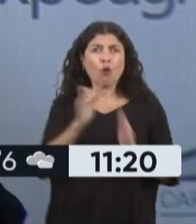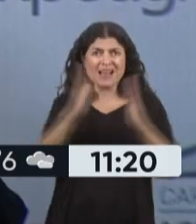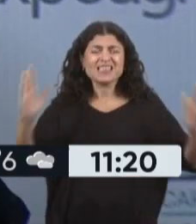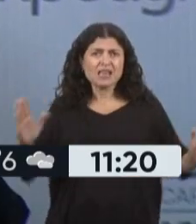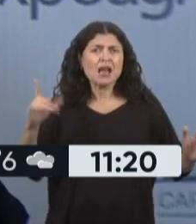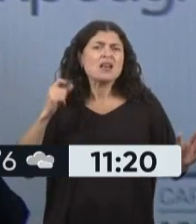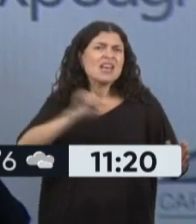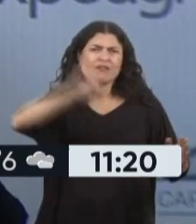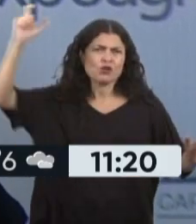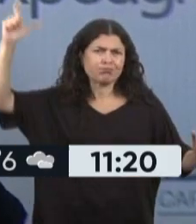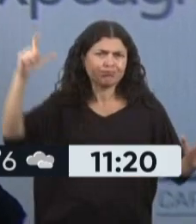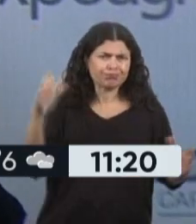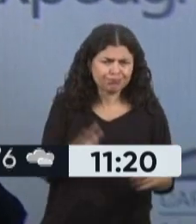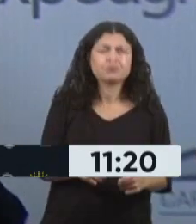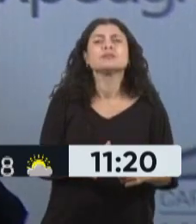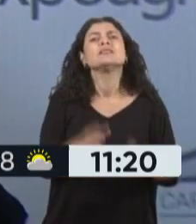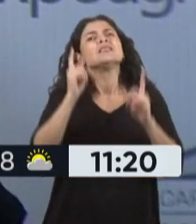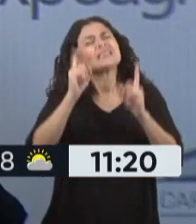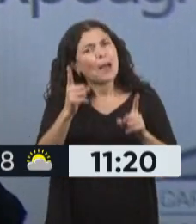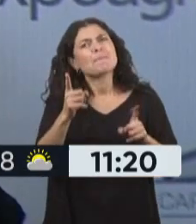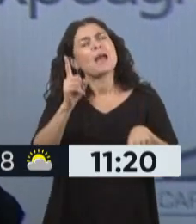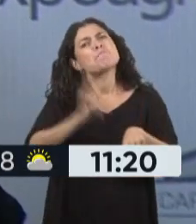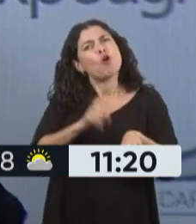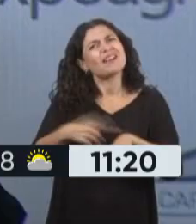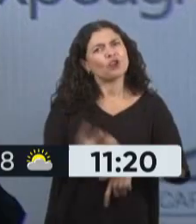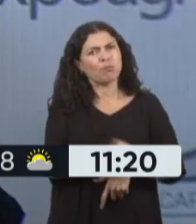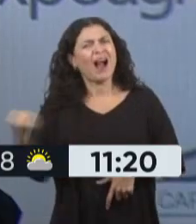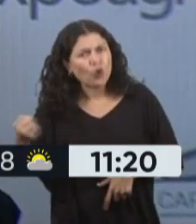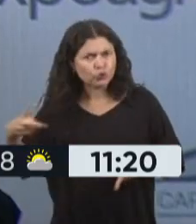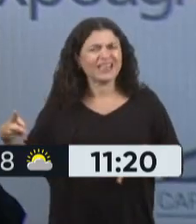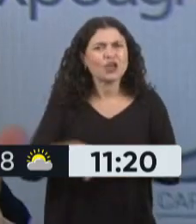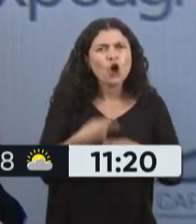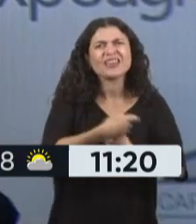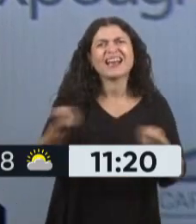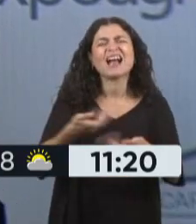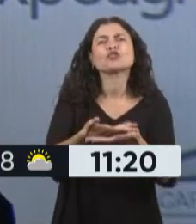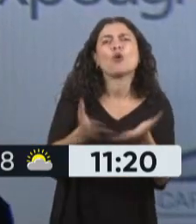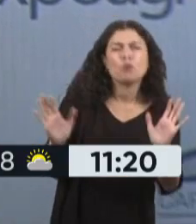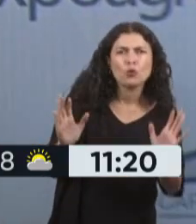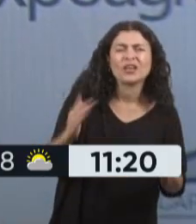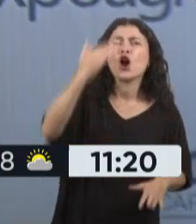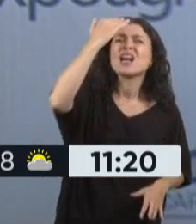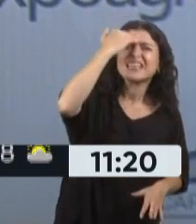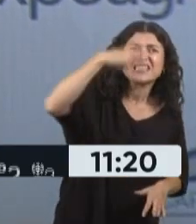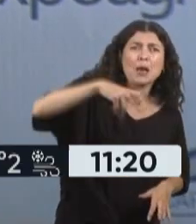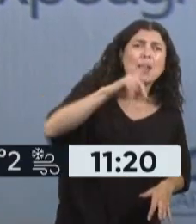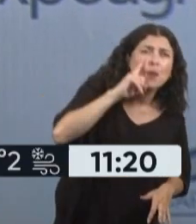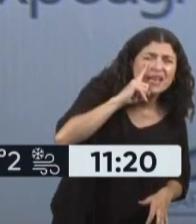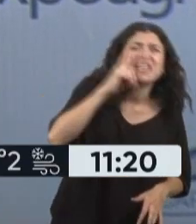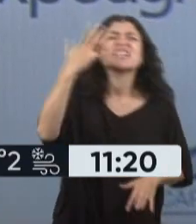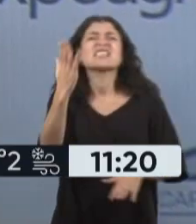plan de estabilización con un recorte del gasto público de 15 puntos del PBI, 5 en el Tesoro y 10 en el Banco